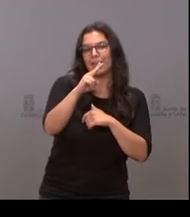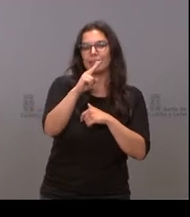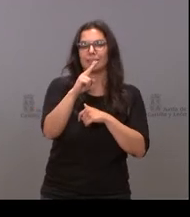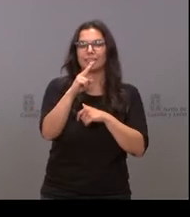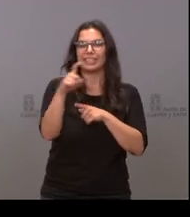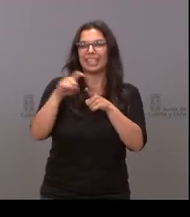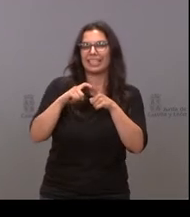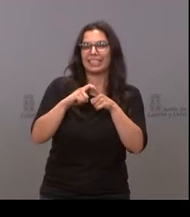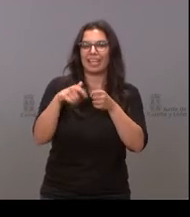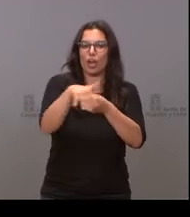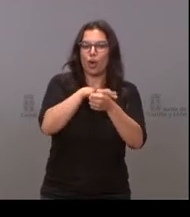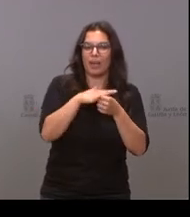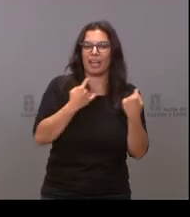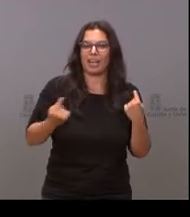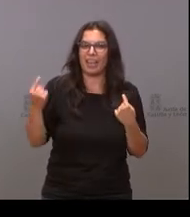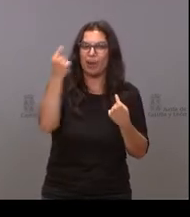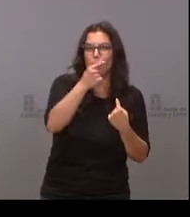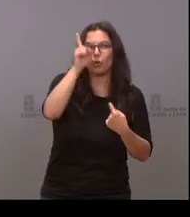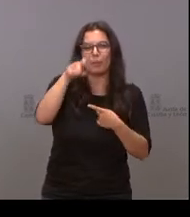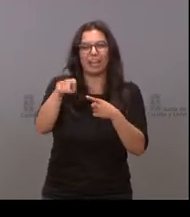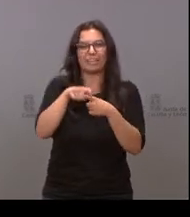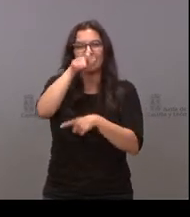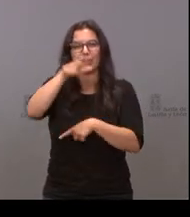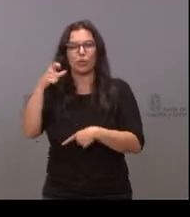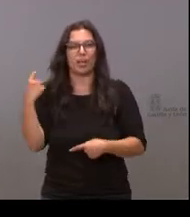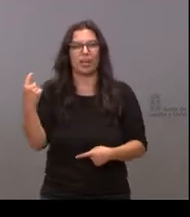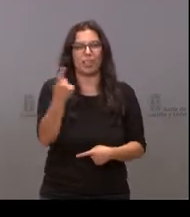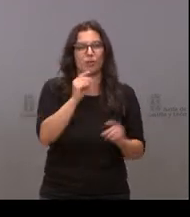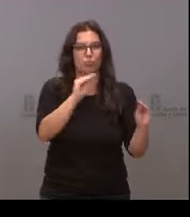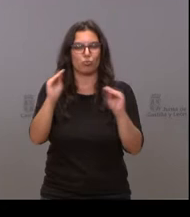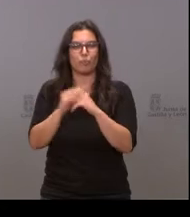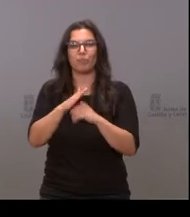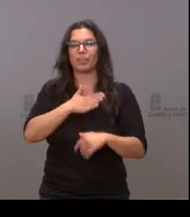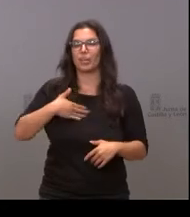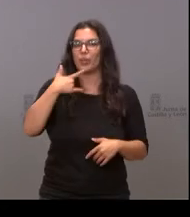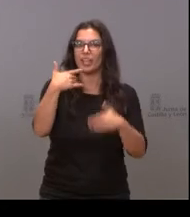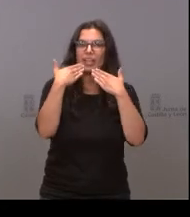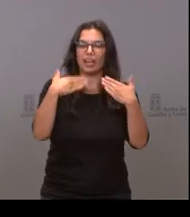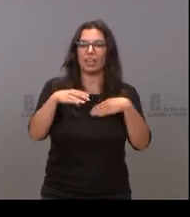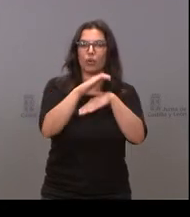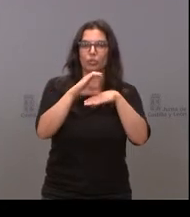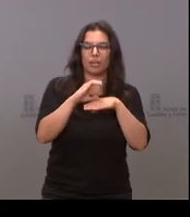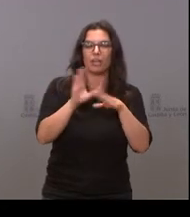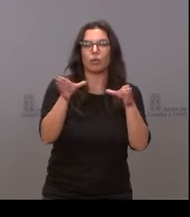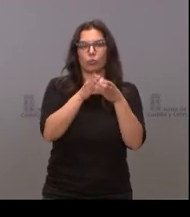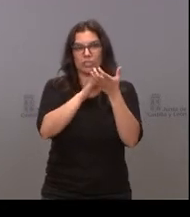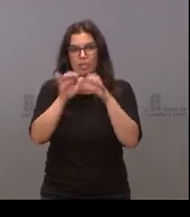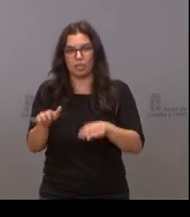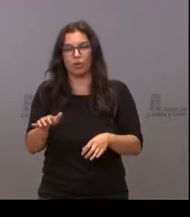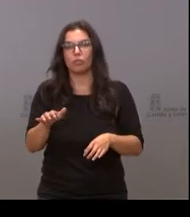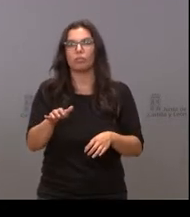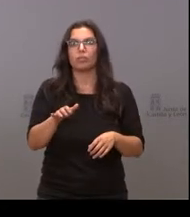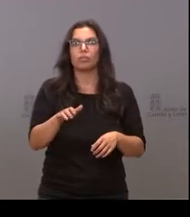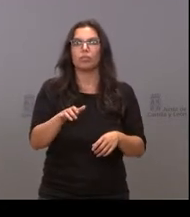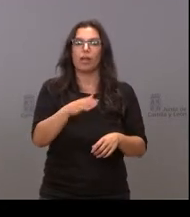y las cualidades diferentes de sus gentes quiero agradecer a la consejería a la junta de castilla y léon el que nos hayan elegido